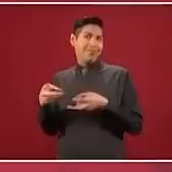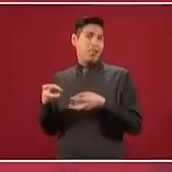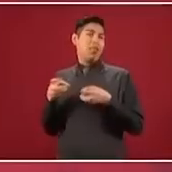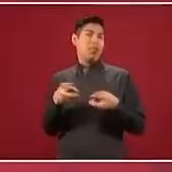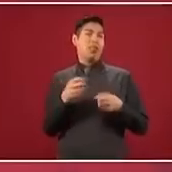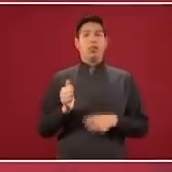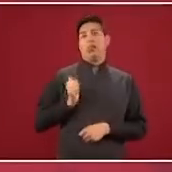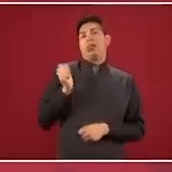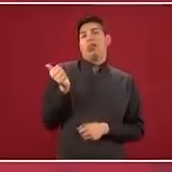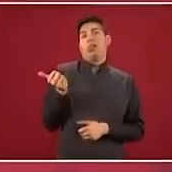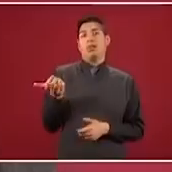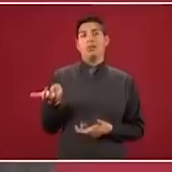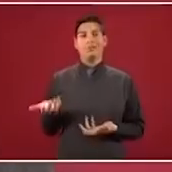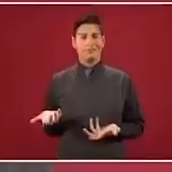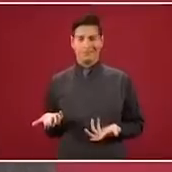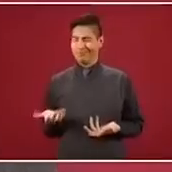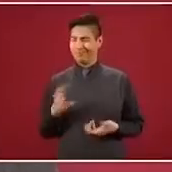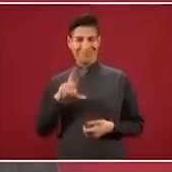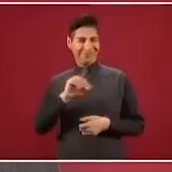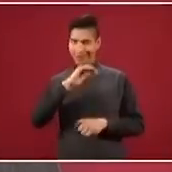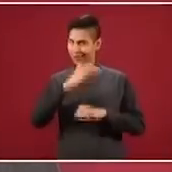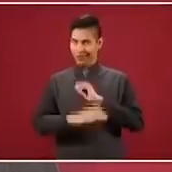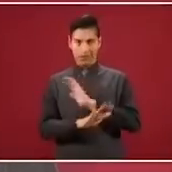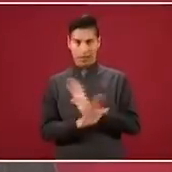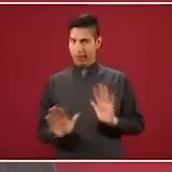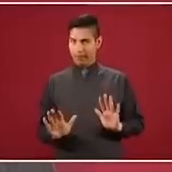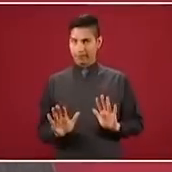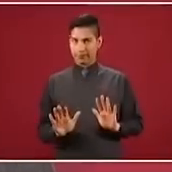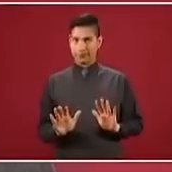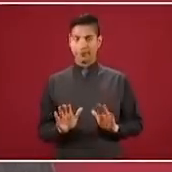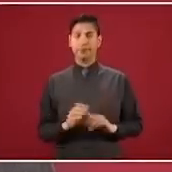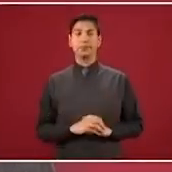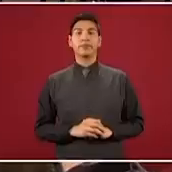Entonces, todo eso se termina. ¿Y